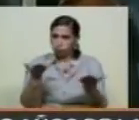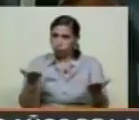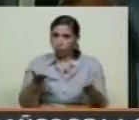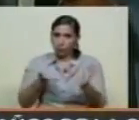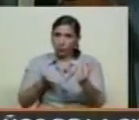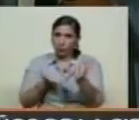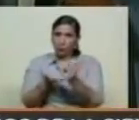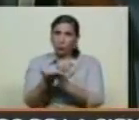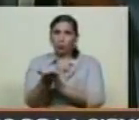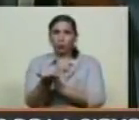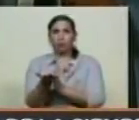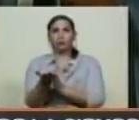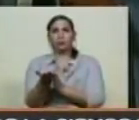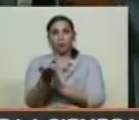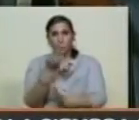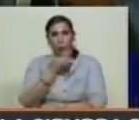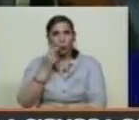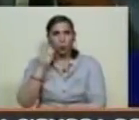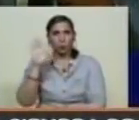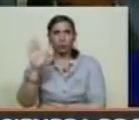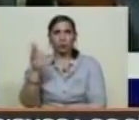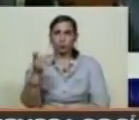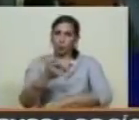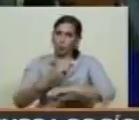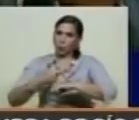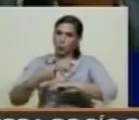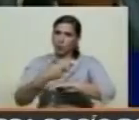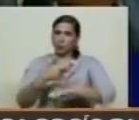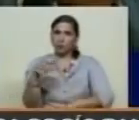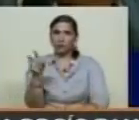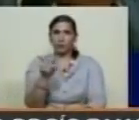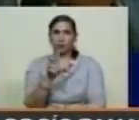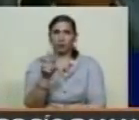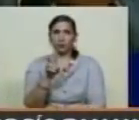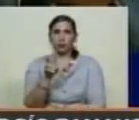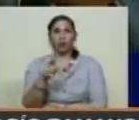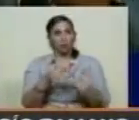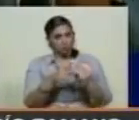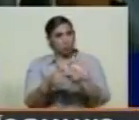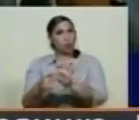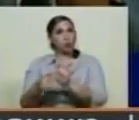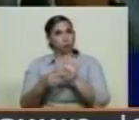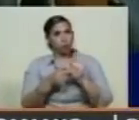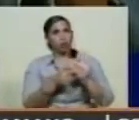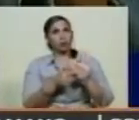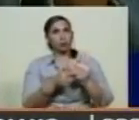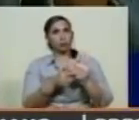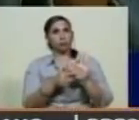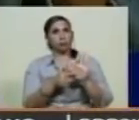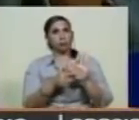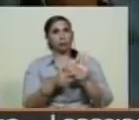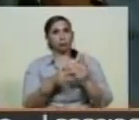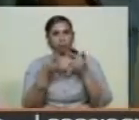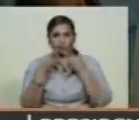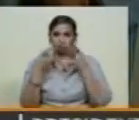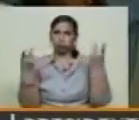este compromiso el gobierno de Venezuela ha mostrado su buena fe. Muchísimas